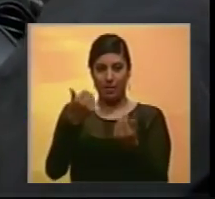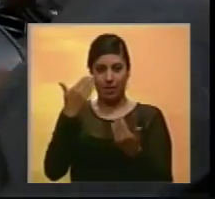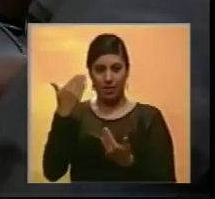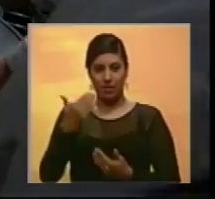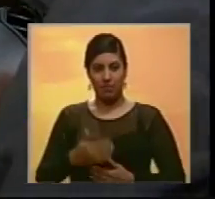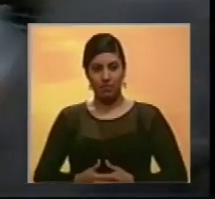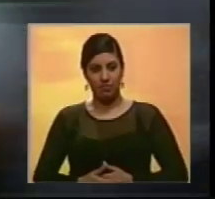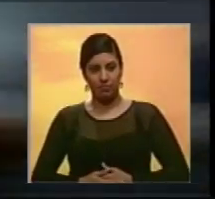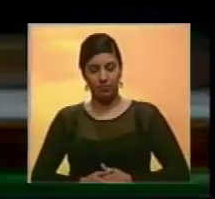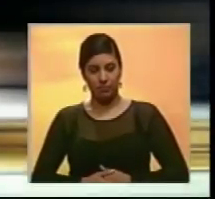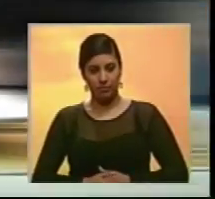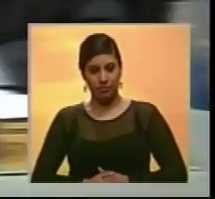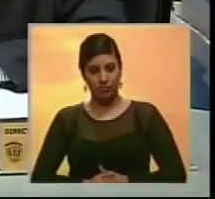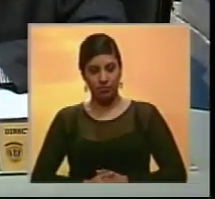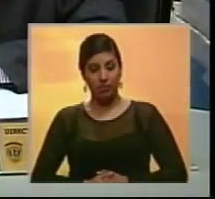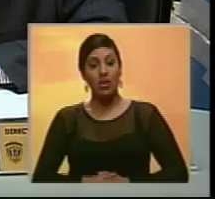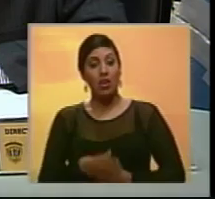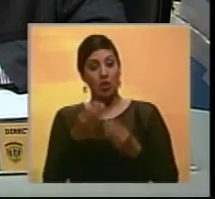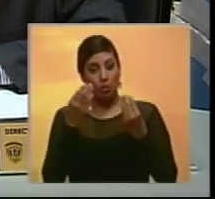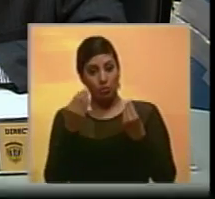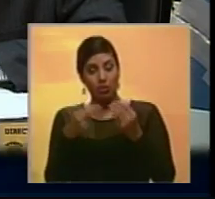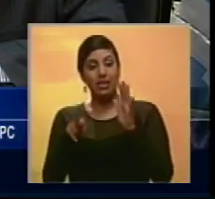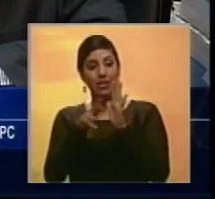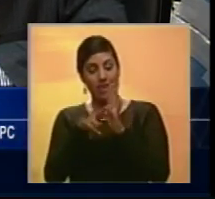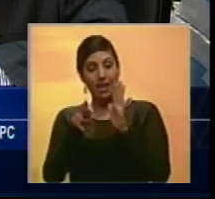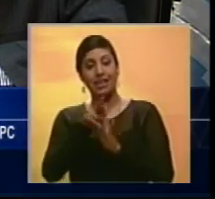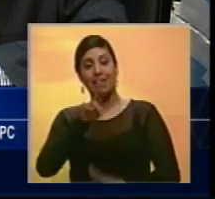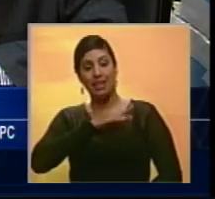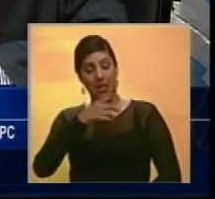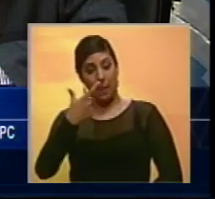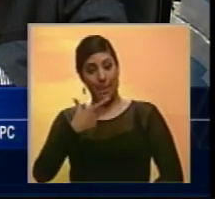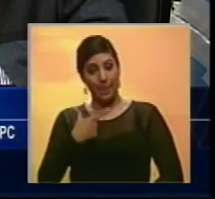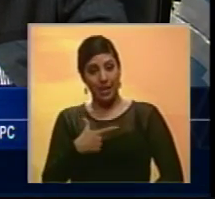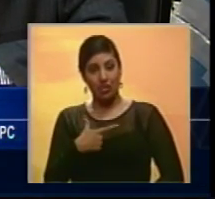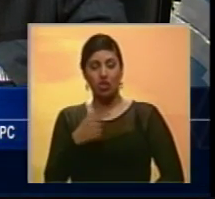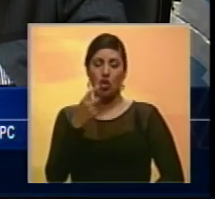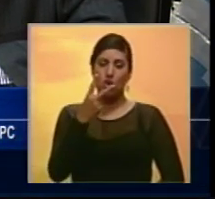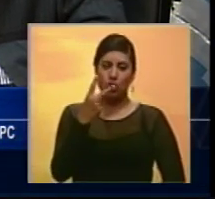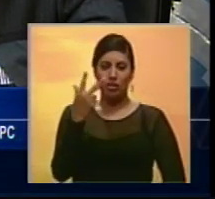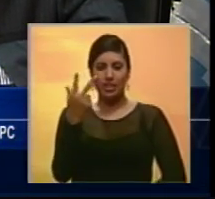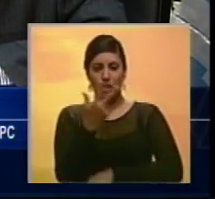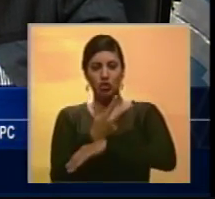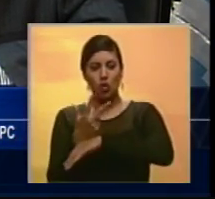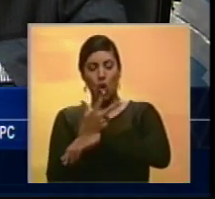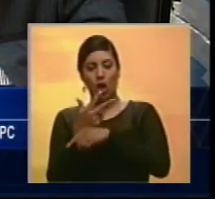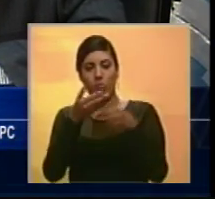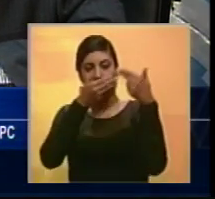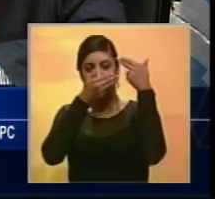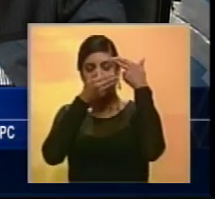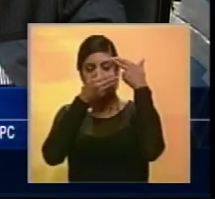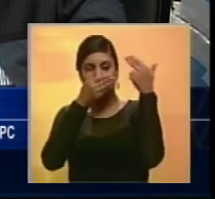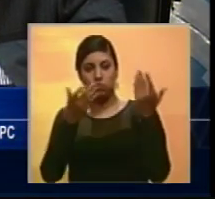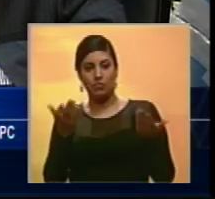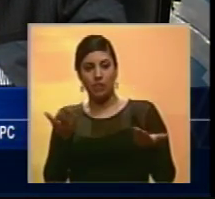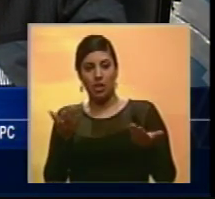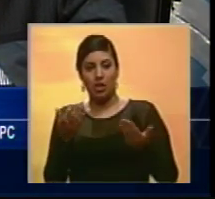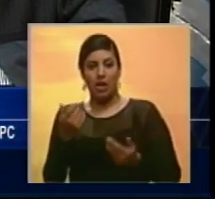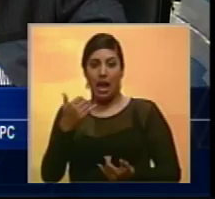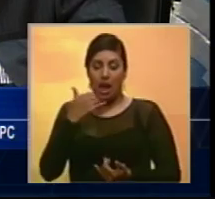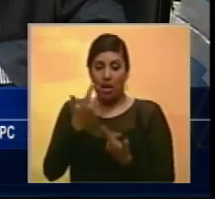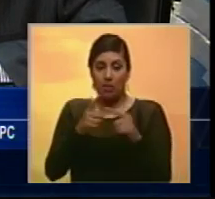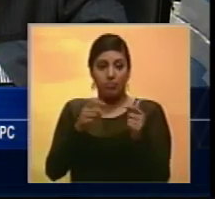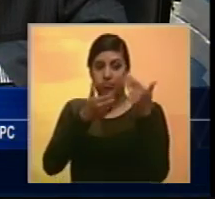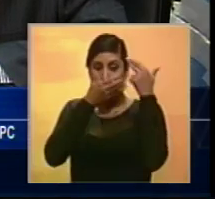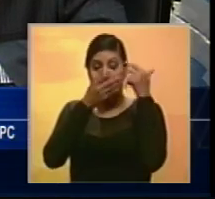del carro. En muchos casos mantienen a la víctima por 2-3 horas detenido o secuestrado, pues, privado de su